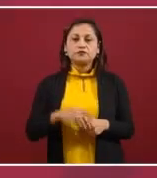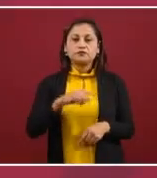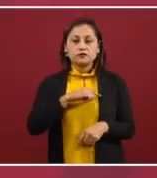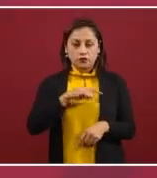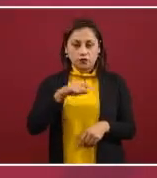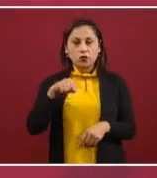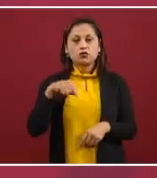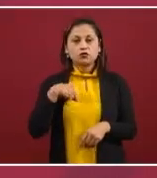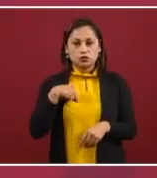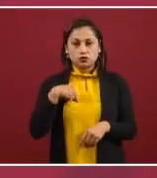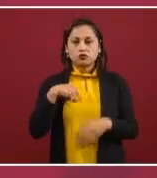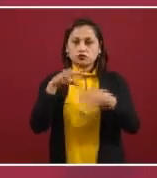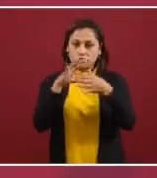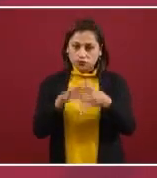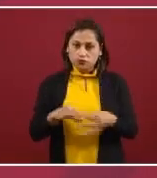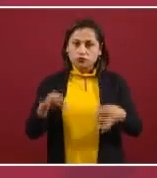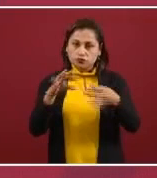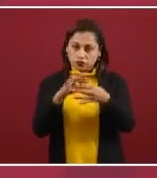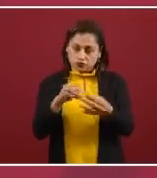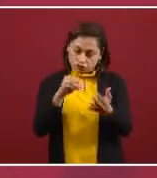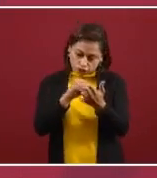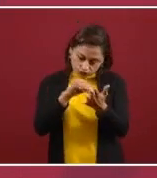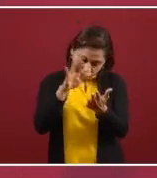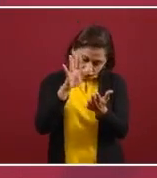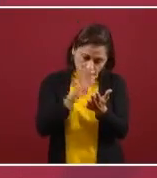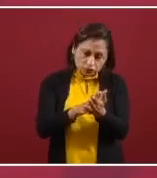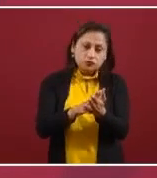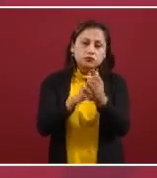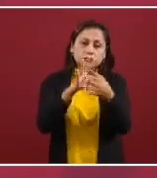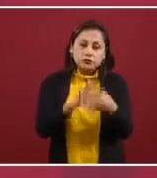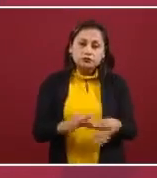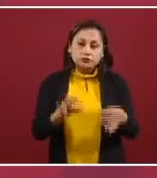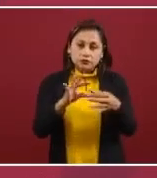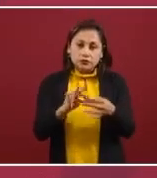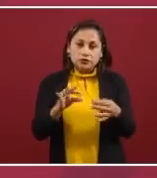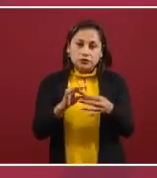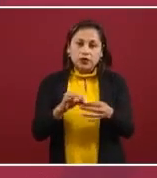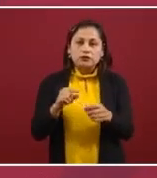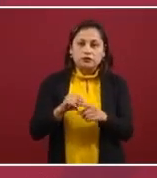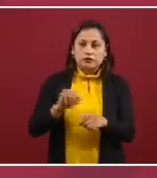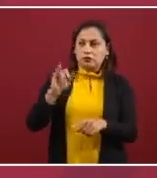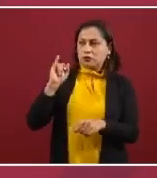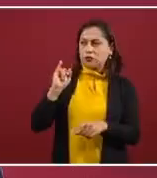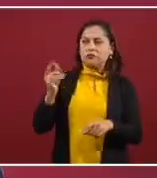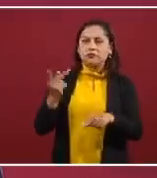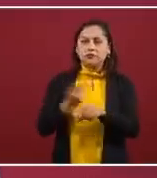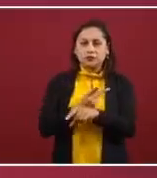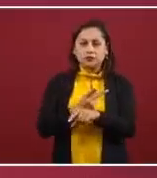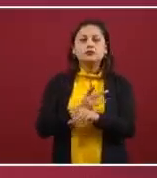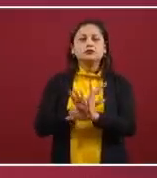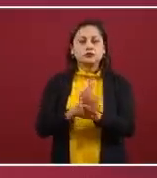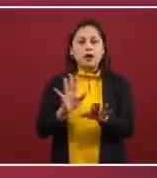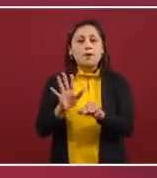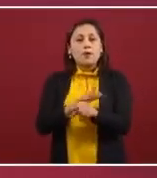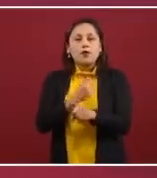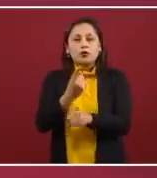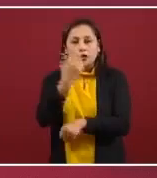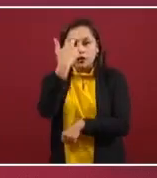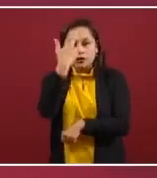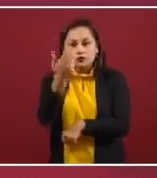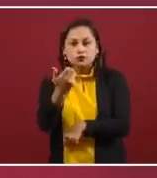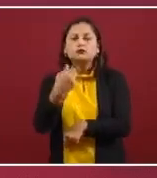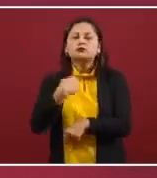fundamentar el por qué se actúa de esta manera, de esta forma, y estoy